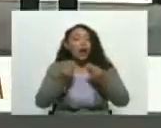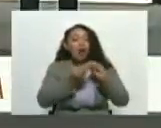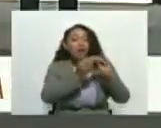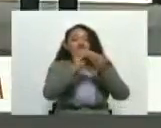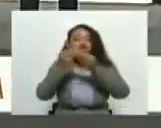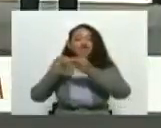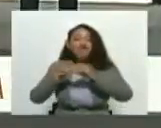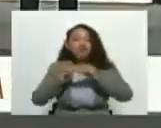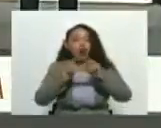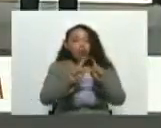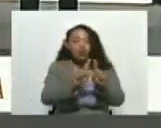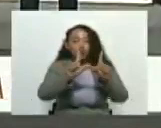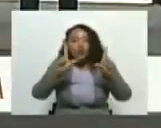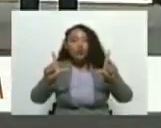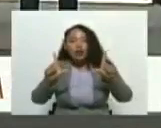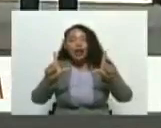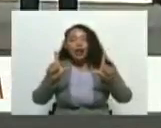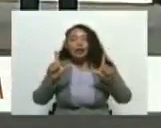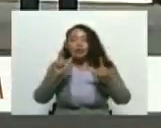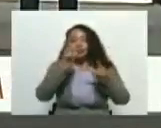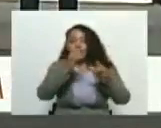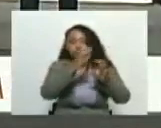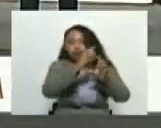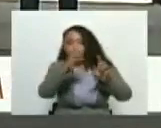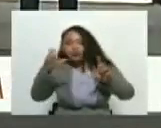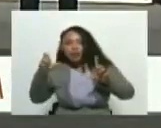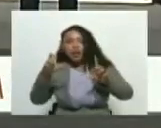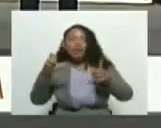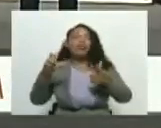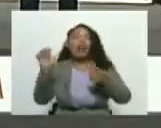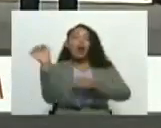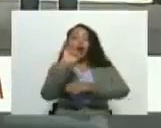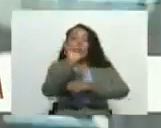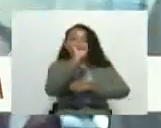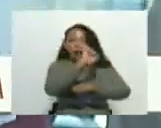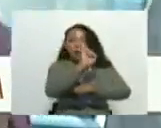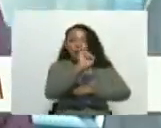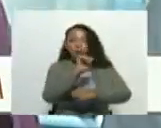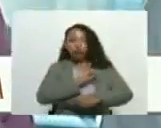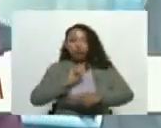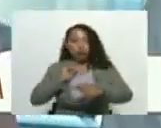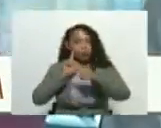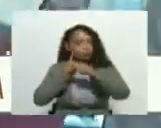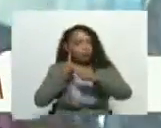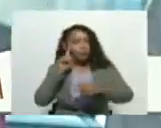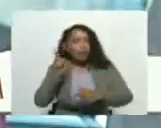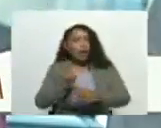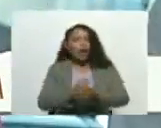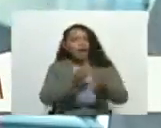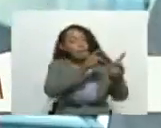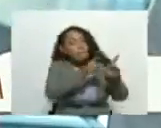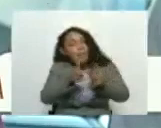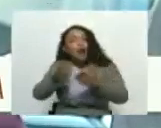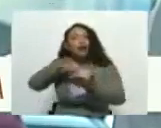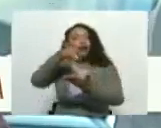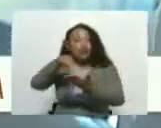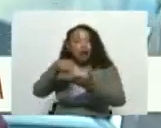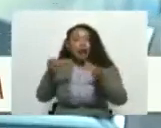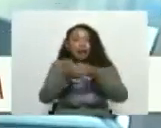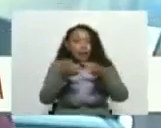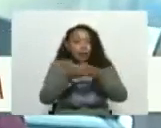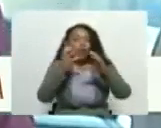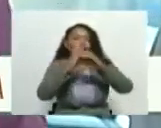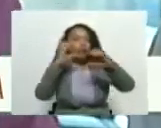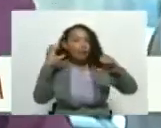de las placas de identificación del transporte, que está enmarcado justamente en el Plan Nacional de Registro de Transportistas. Es